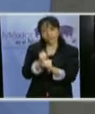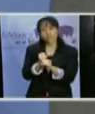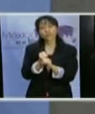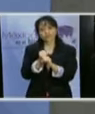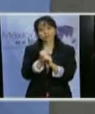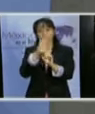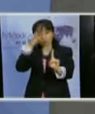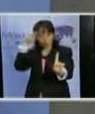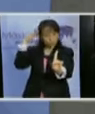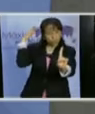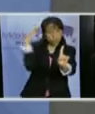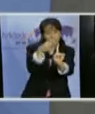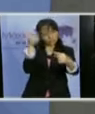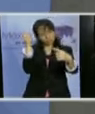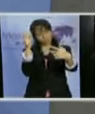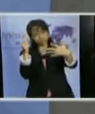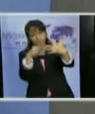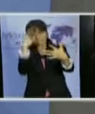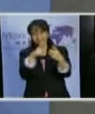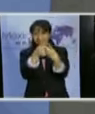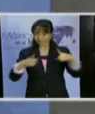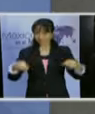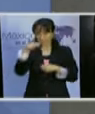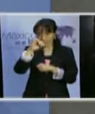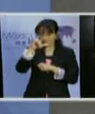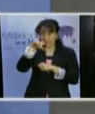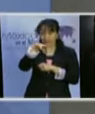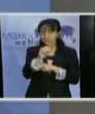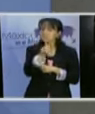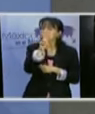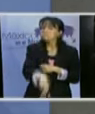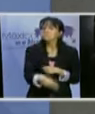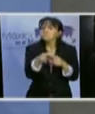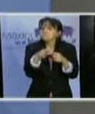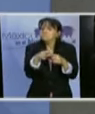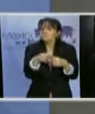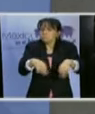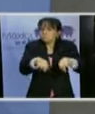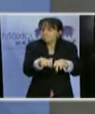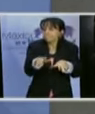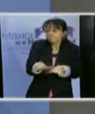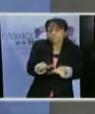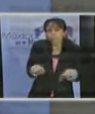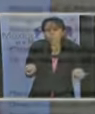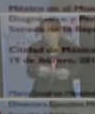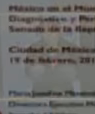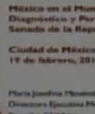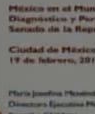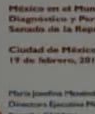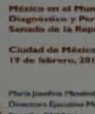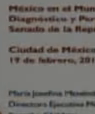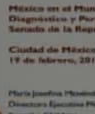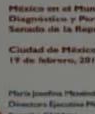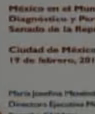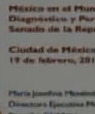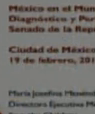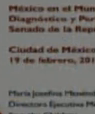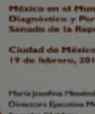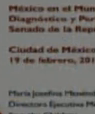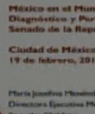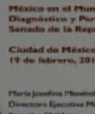objetivos del desarrollo de milenio, sus resultados y sus impactos, y cuáles serían los nuevos paradigmas y las nuevas formas de